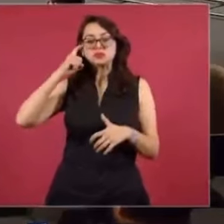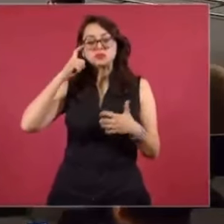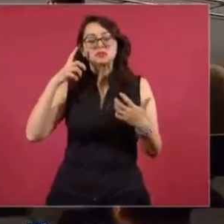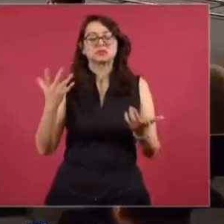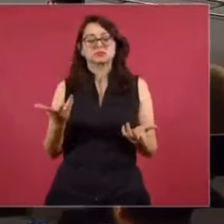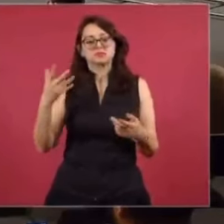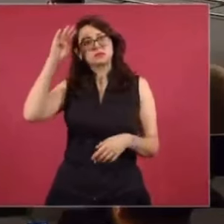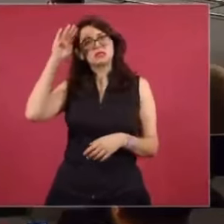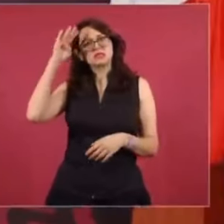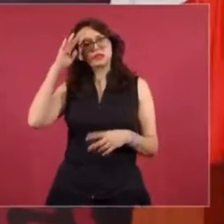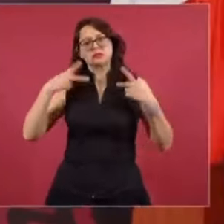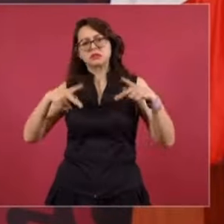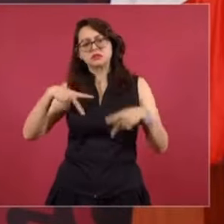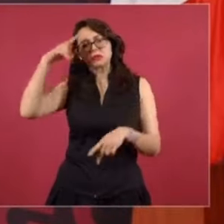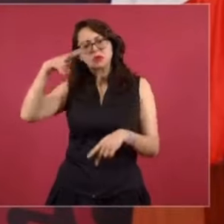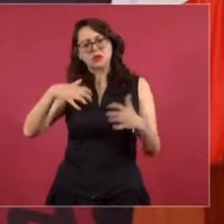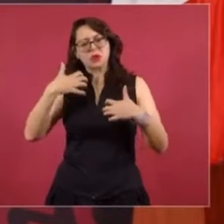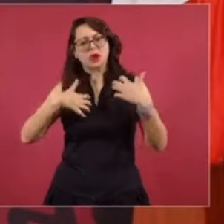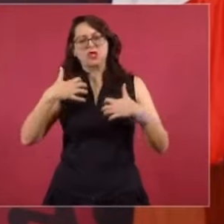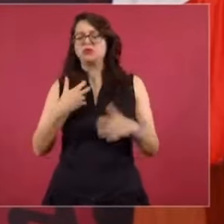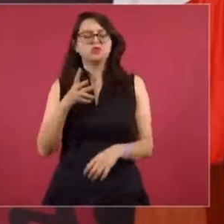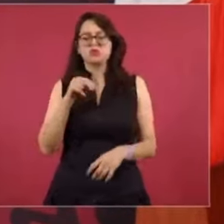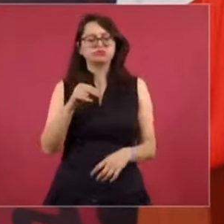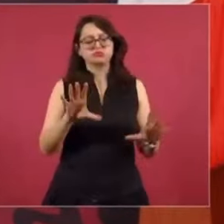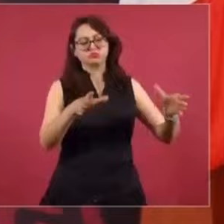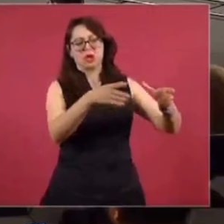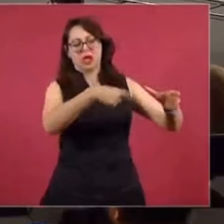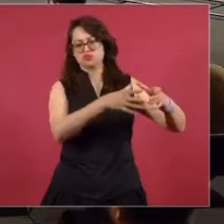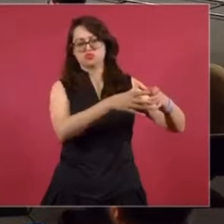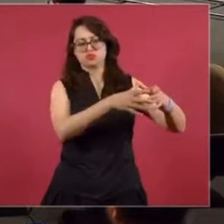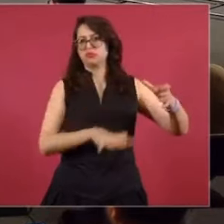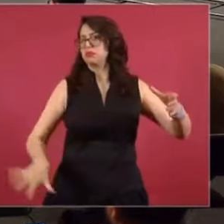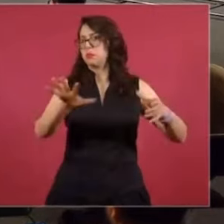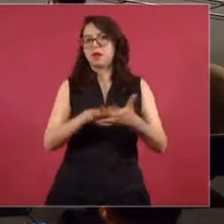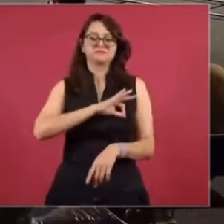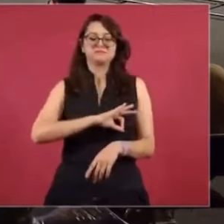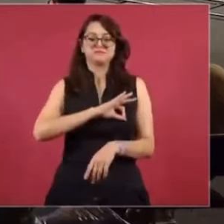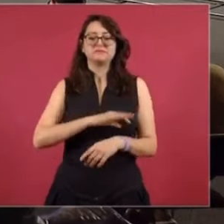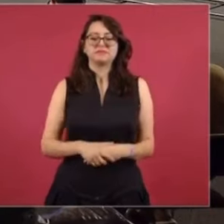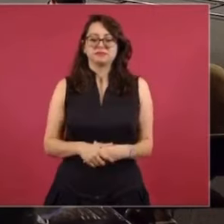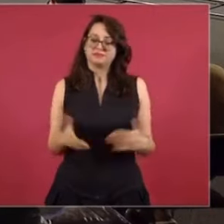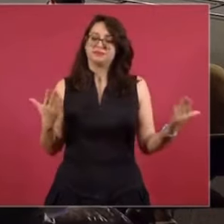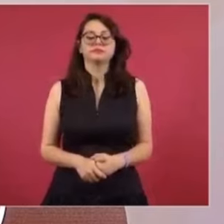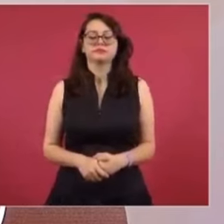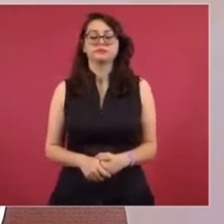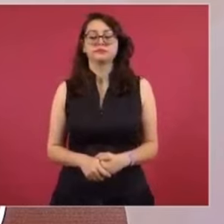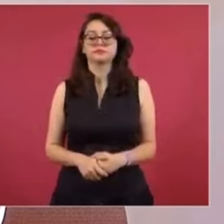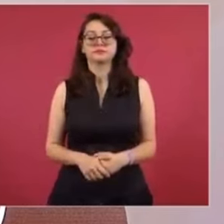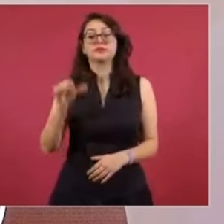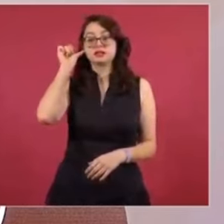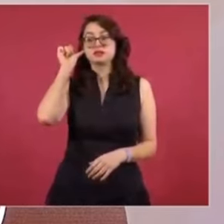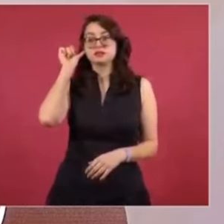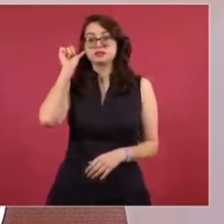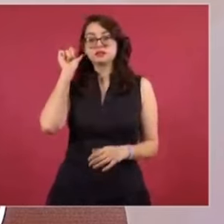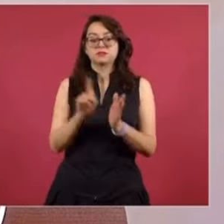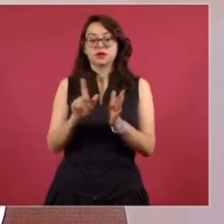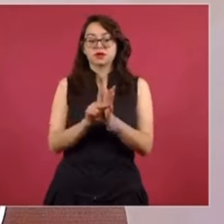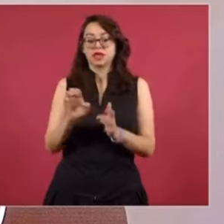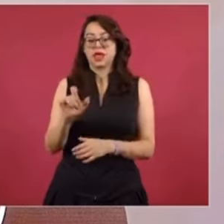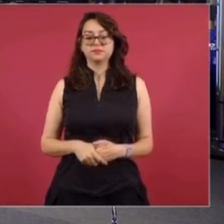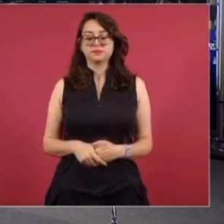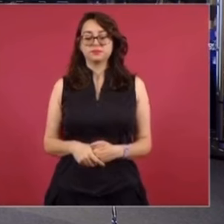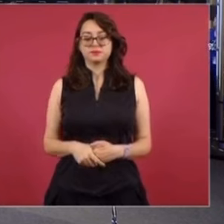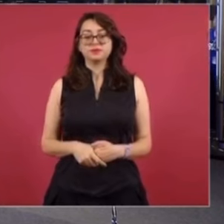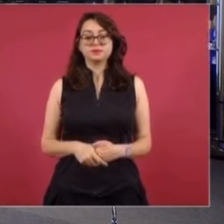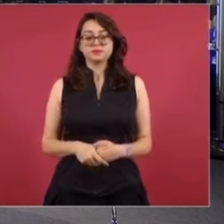la gente está de mal humor. No, eso es arriba. El pueblo está feliz, feliz, feliz. Para no confundir, pues, son cosas distintas. Es algo que salió ayer en el periódico El País de